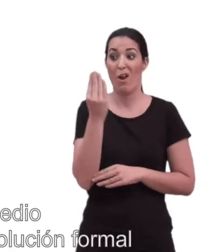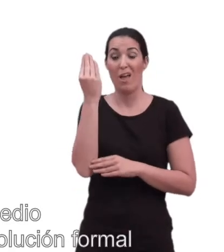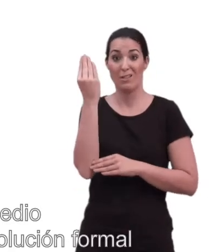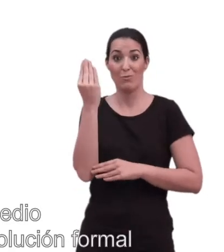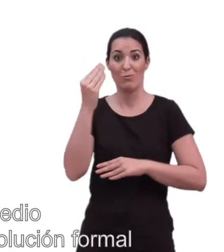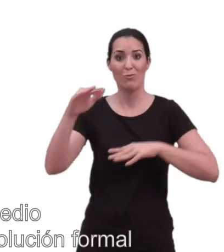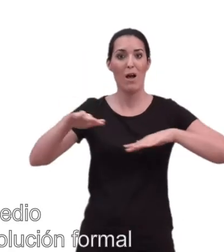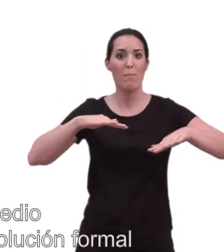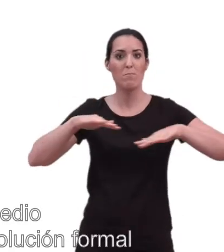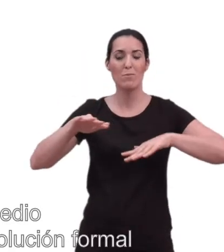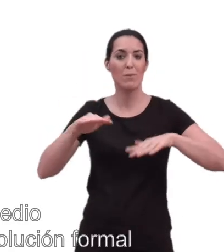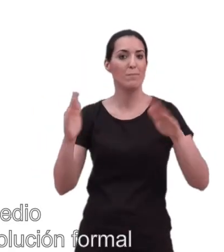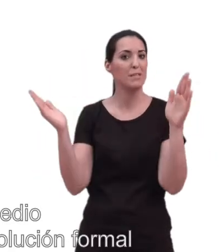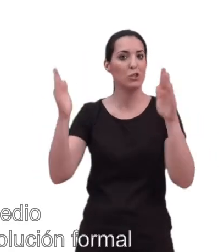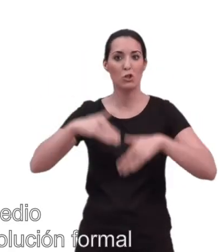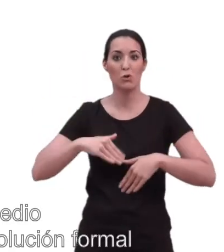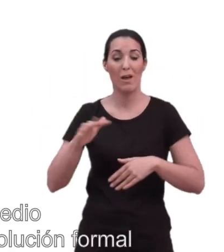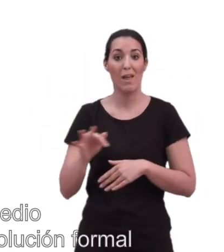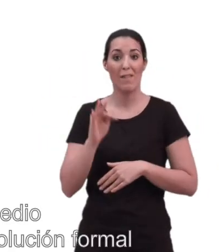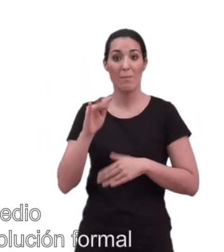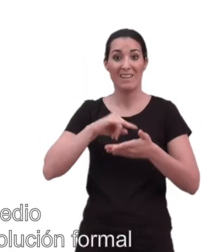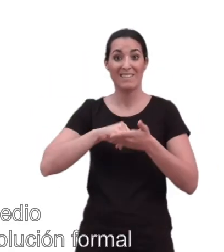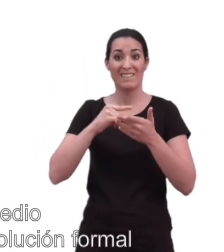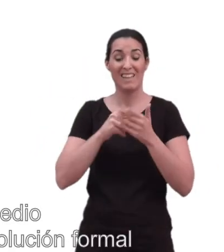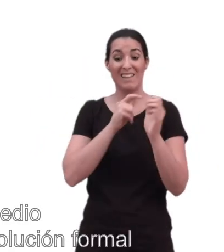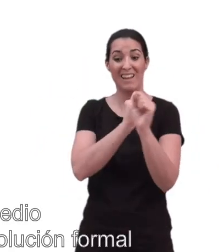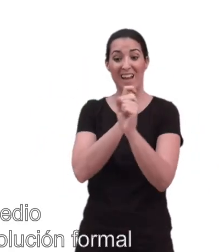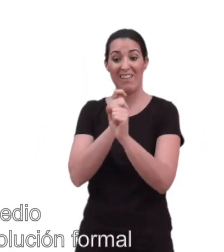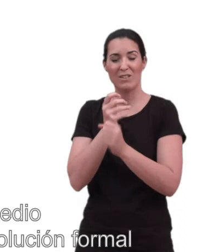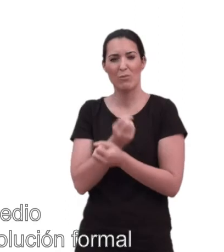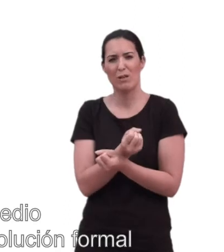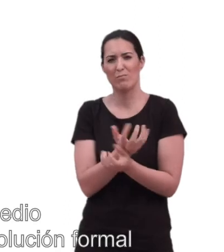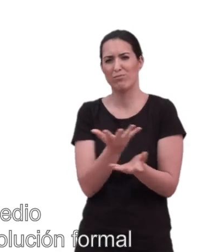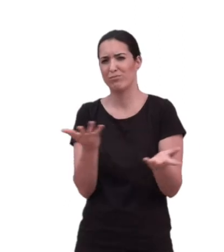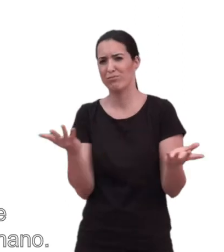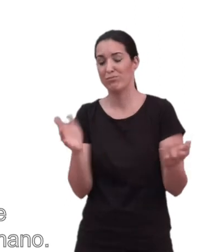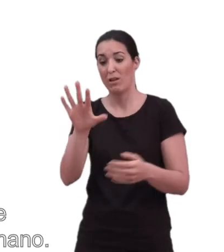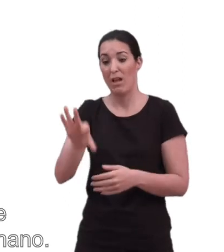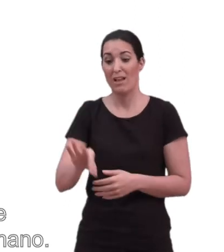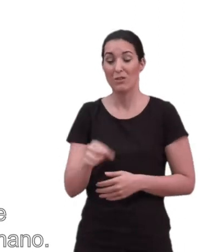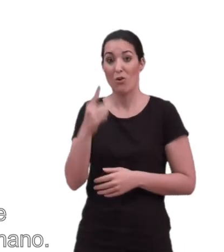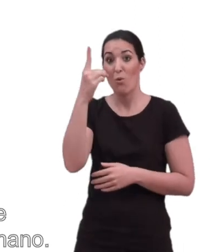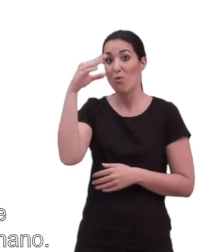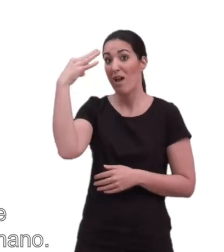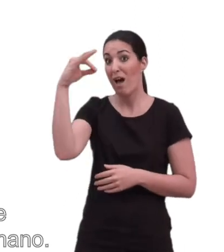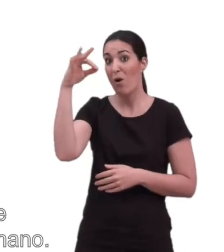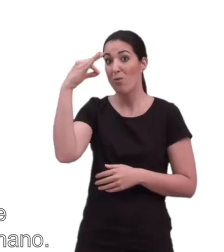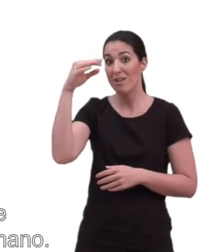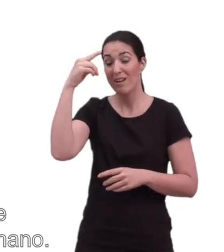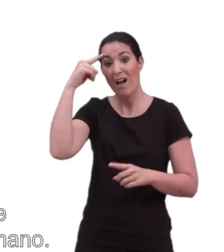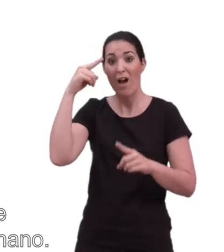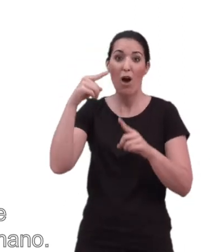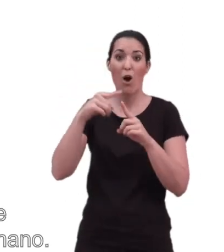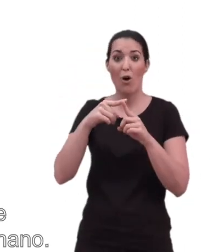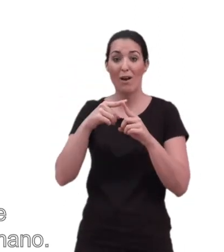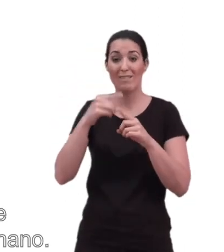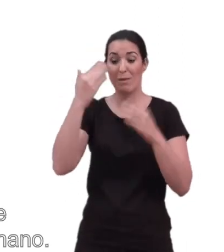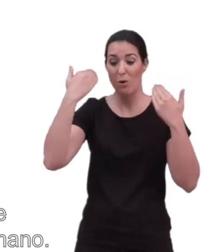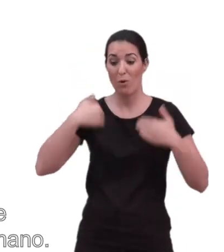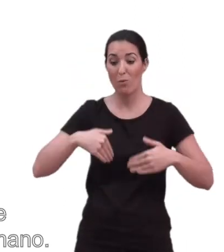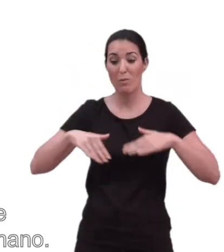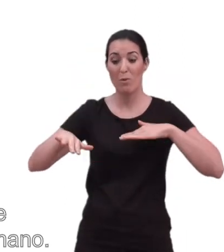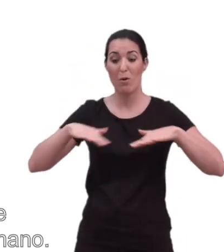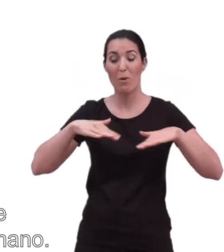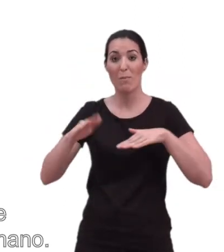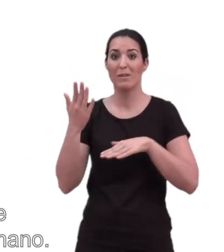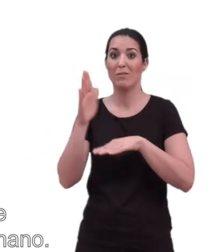del medio y a la dificultad de escoger una única solución formal capaz de traducir fielmente la sutilidad del movimiento